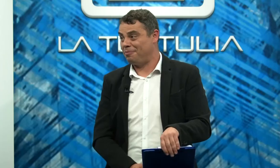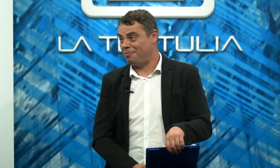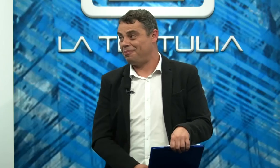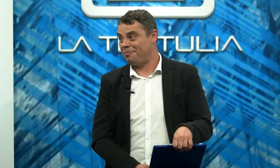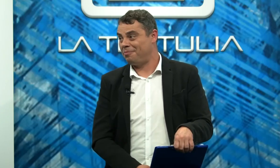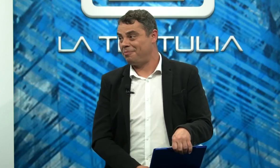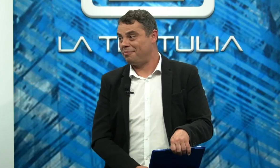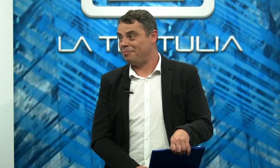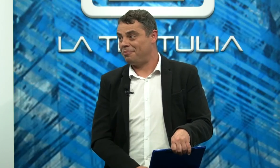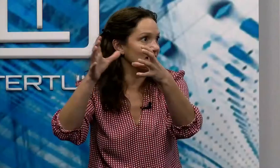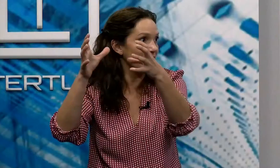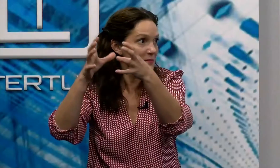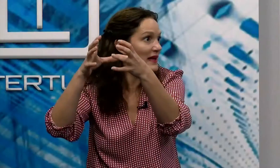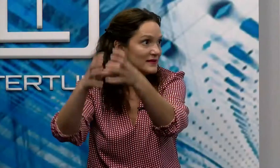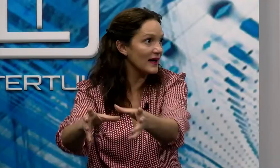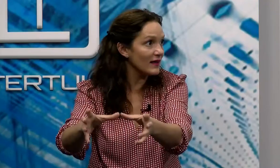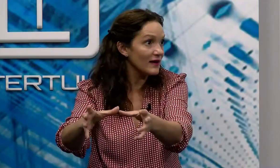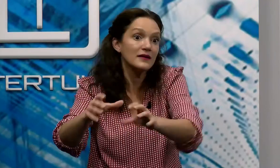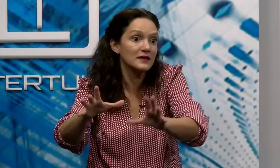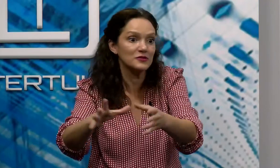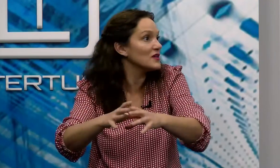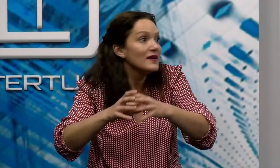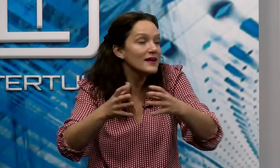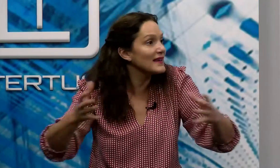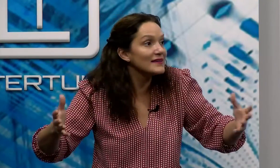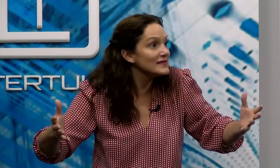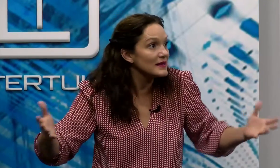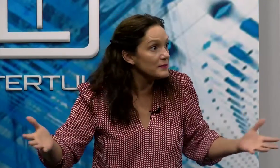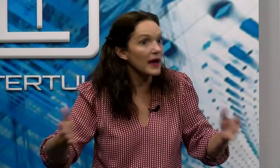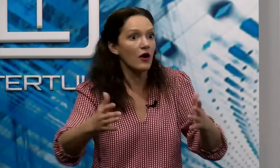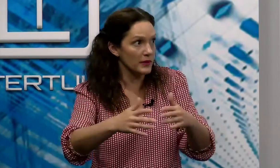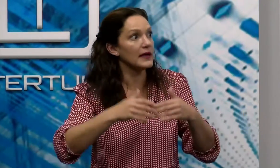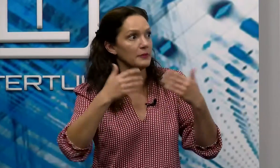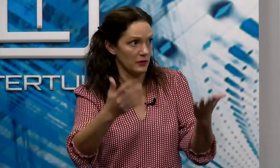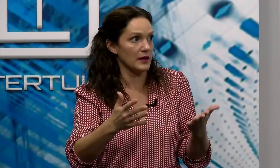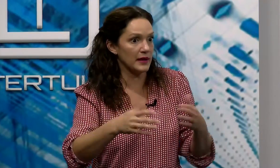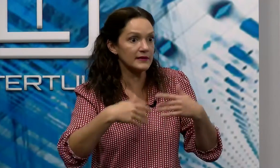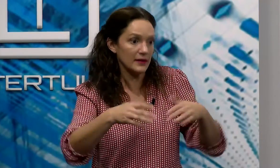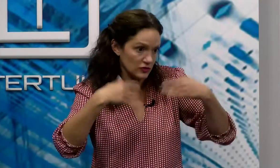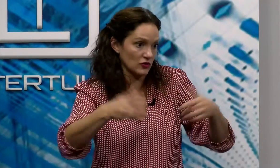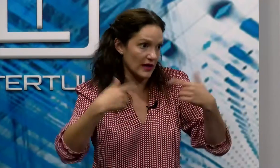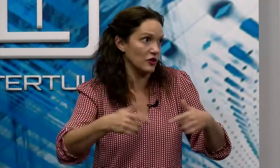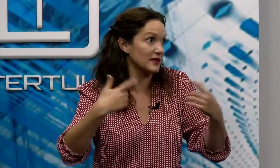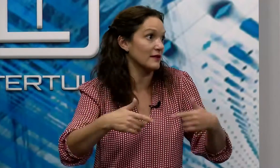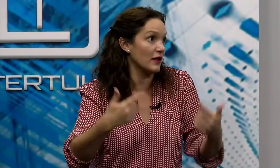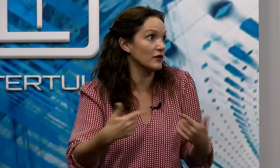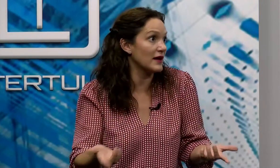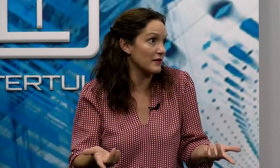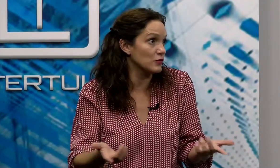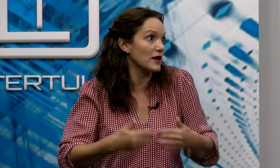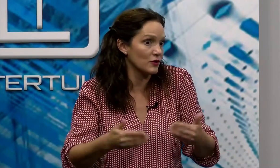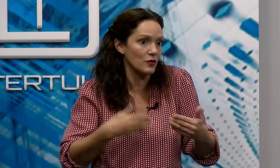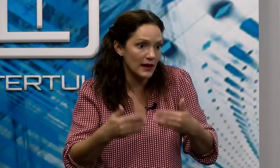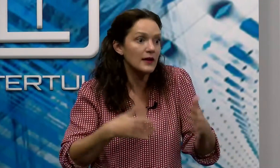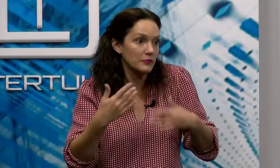luego la entrada la tienes blindada y entonces es que te limpia. Hombre, el problema está, o sea, ellos están trabajando ahora en